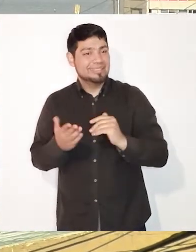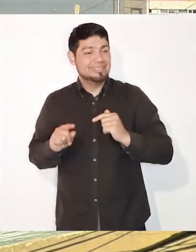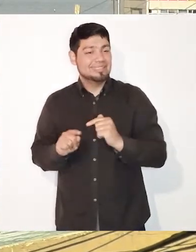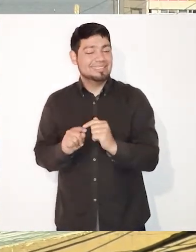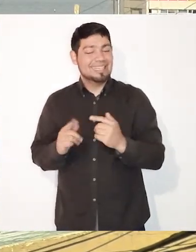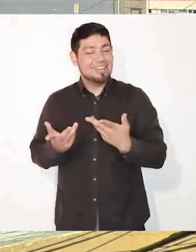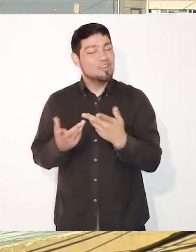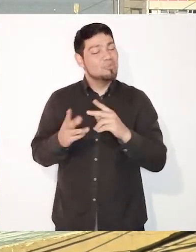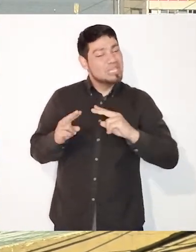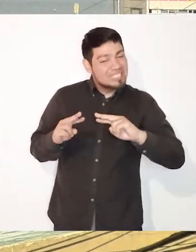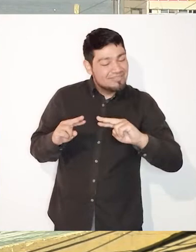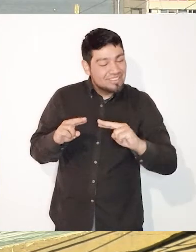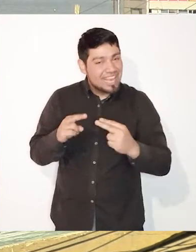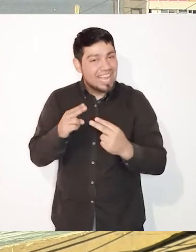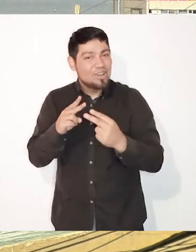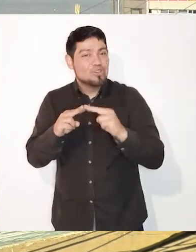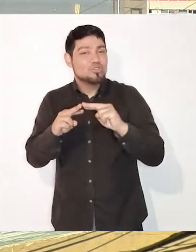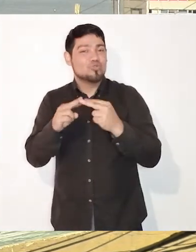como una orfebrería.